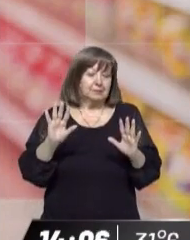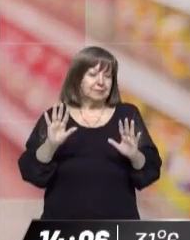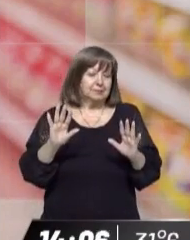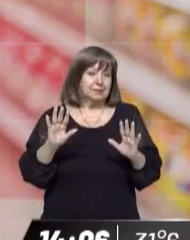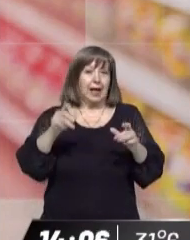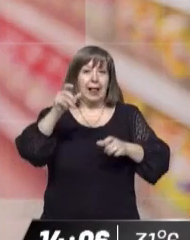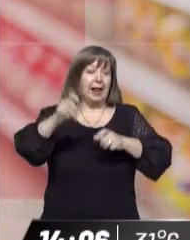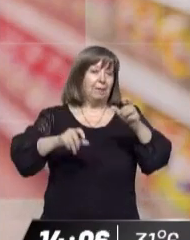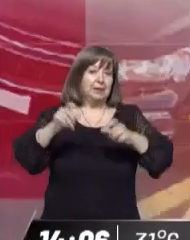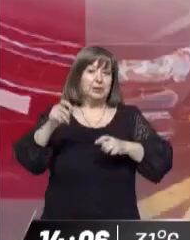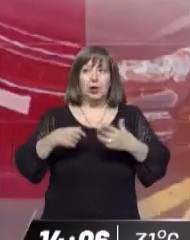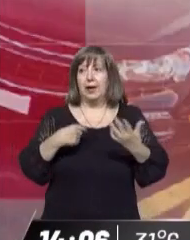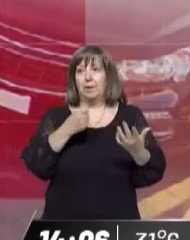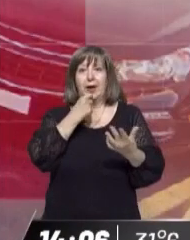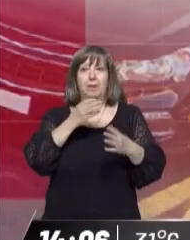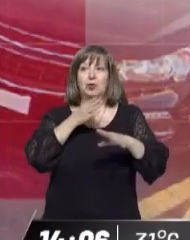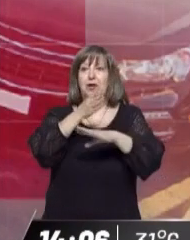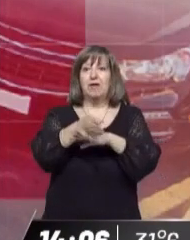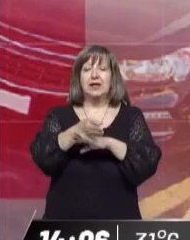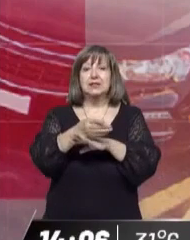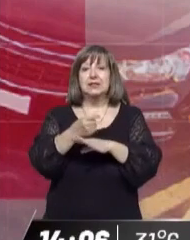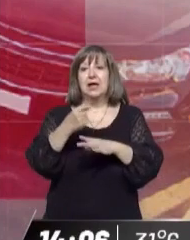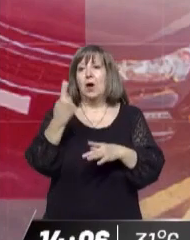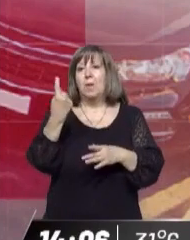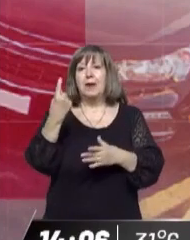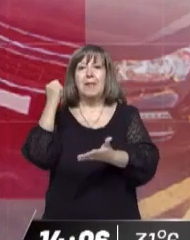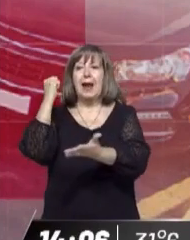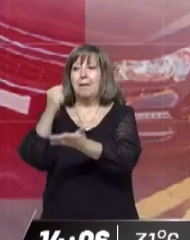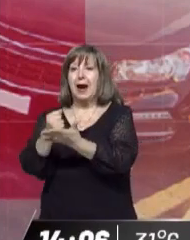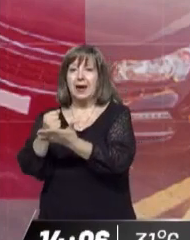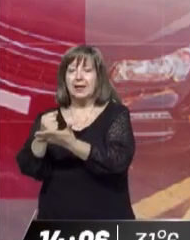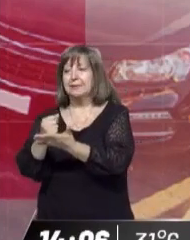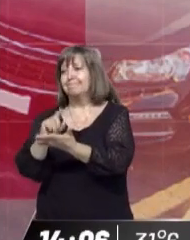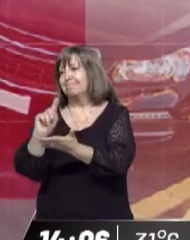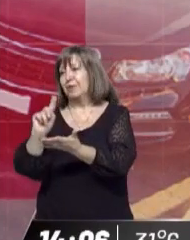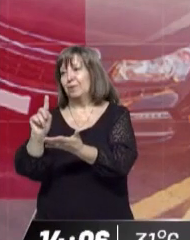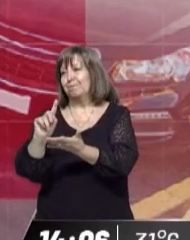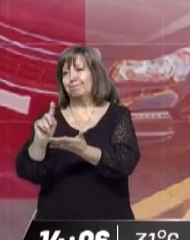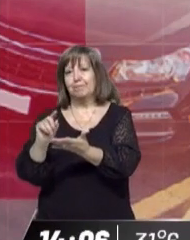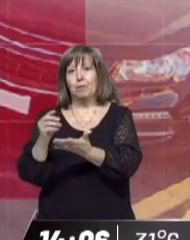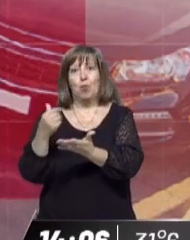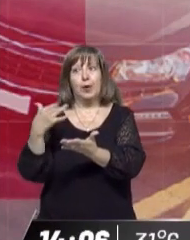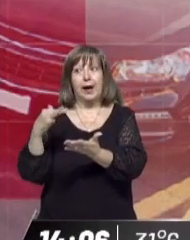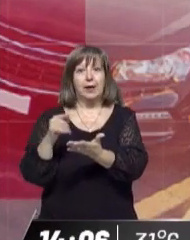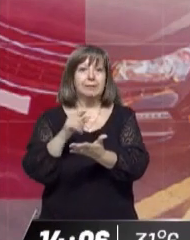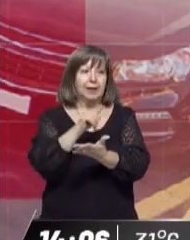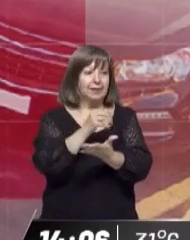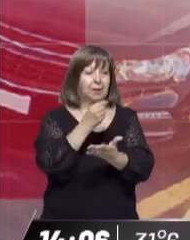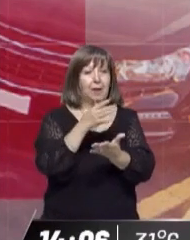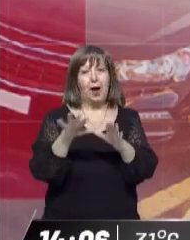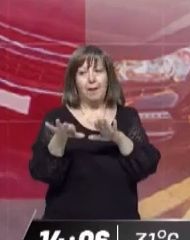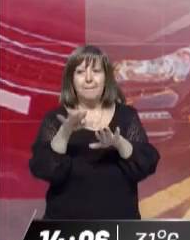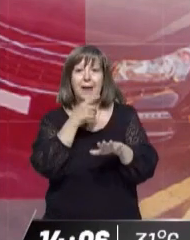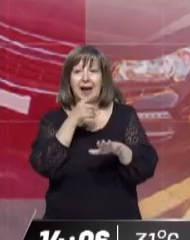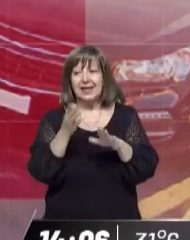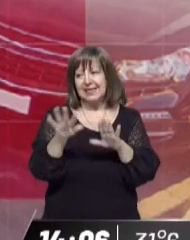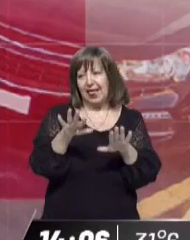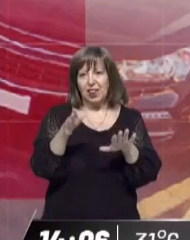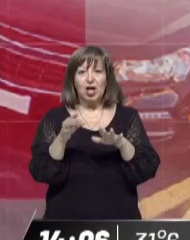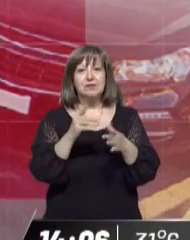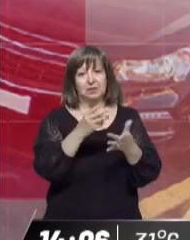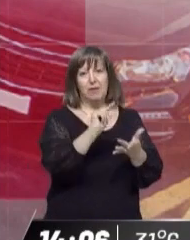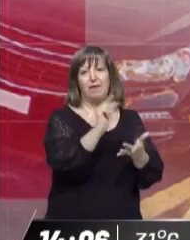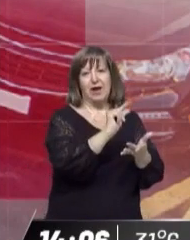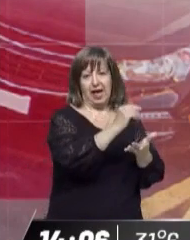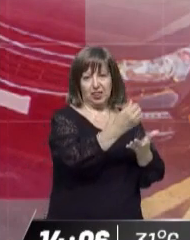argentinos. Te vas, por ejemplo, si comprabas una primera marca, te vas a una segunda marca. O algún producto que hoy lo consideras prescindente, que